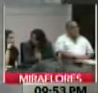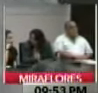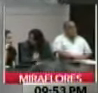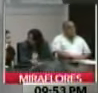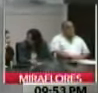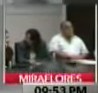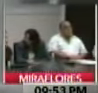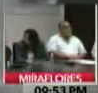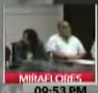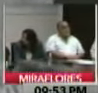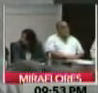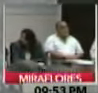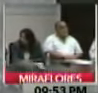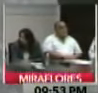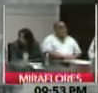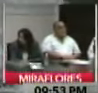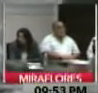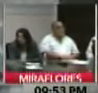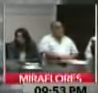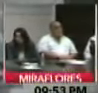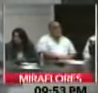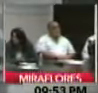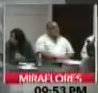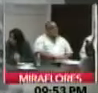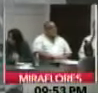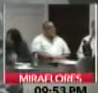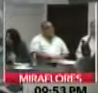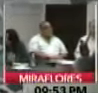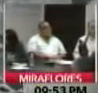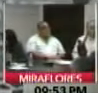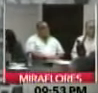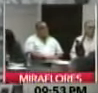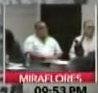patria. El Señor escuchó mi ruego. Feliz Navidad, Antonio